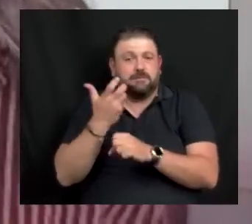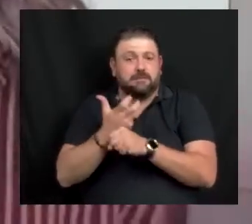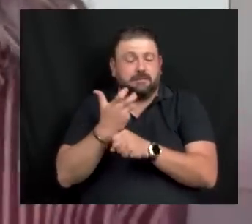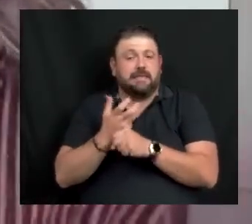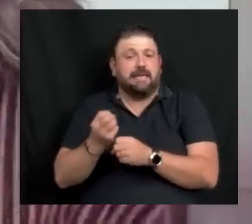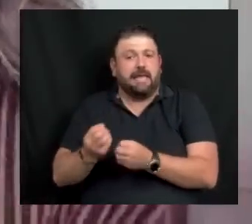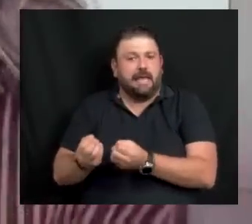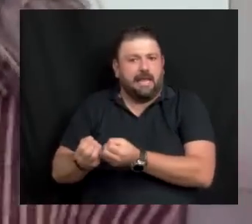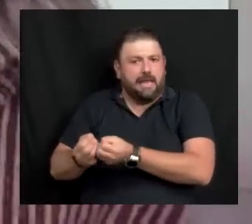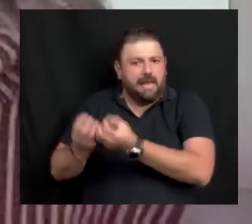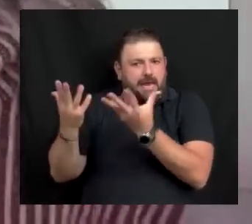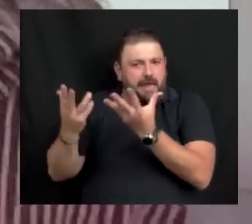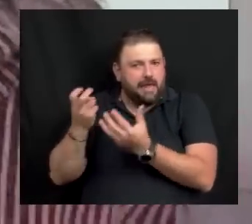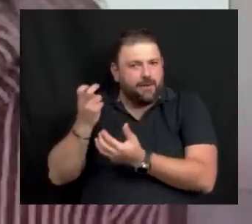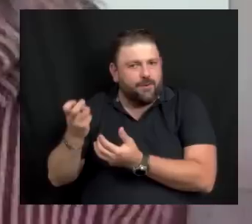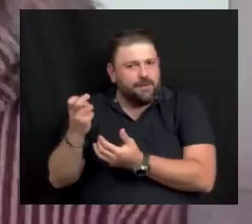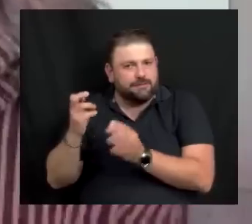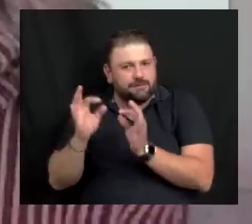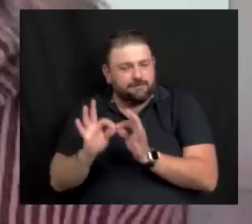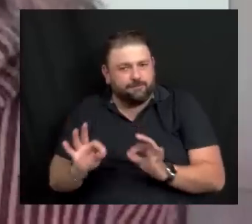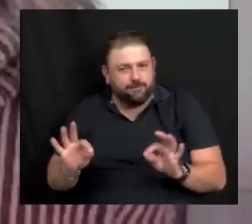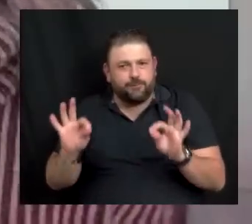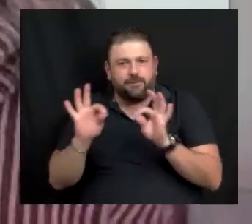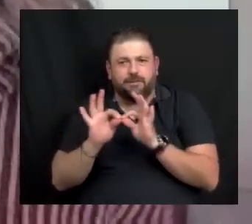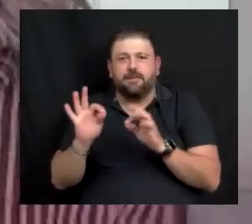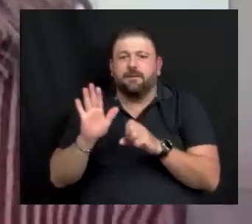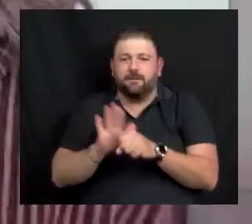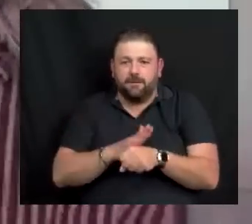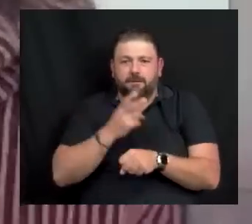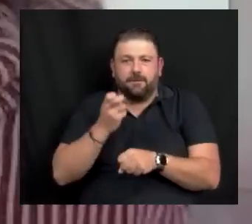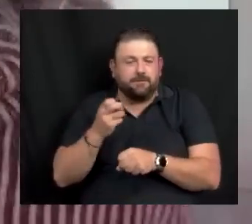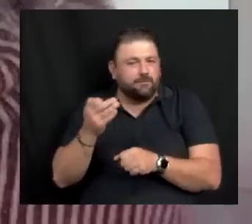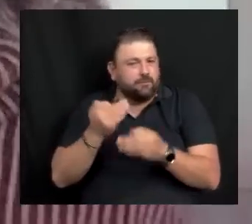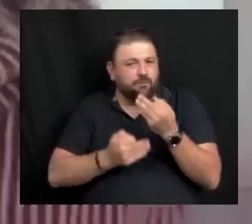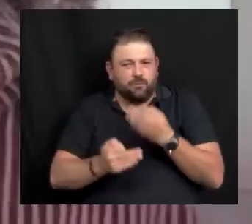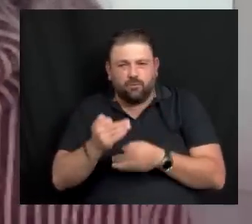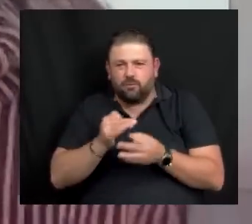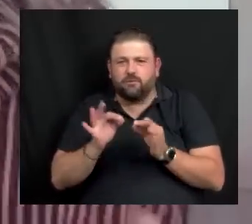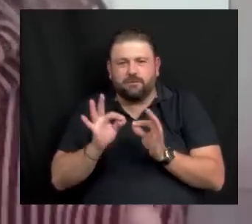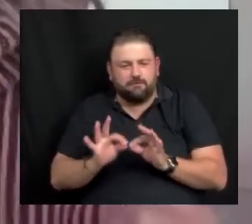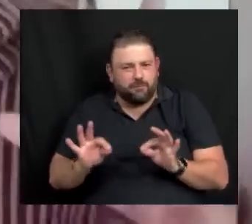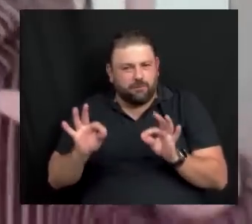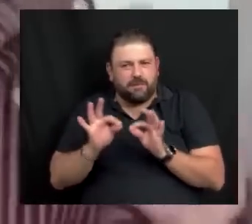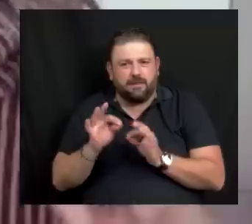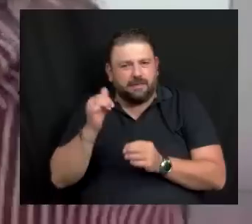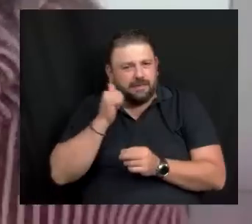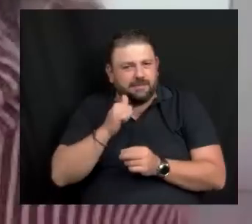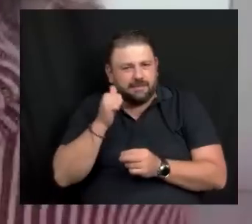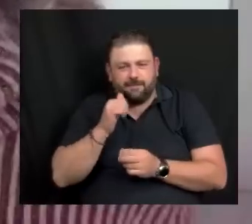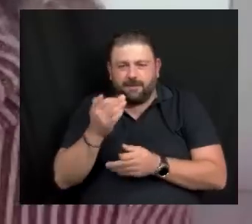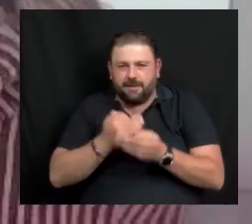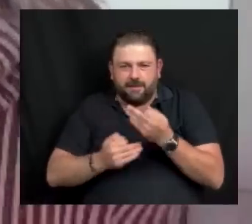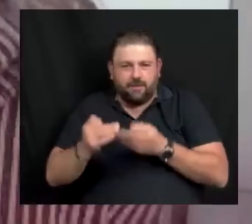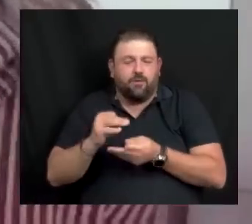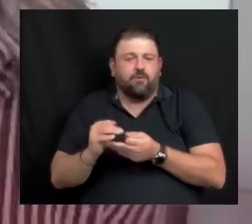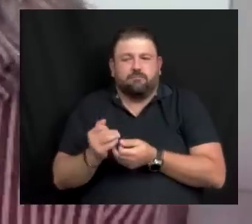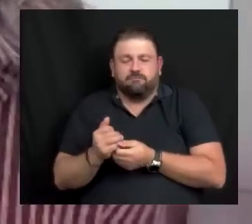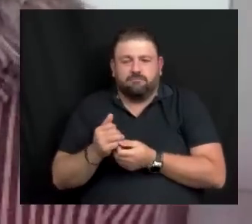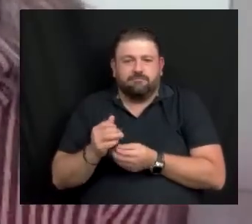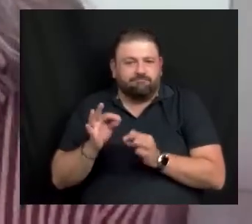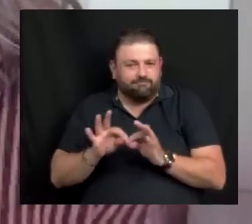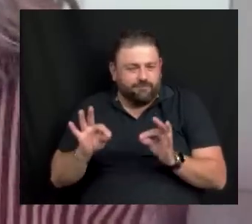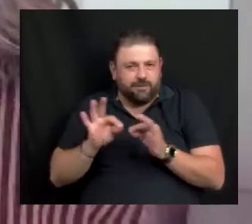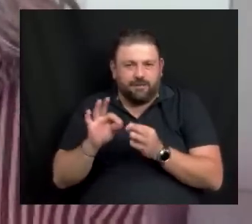que ahorita es momento, ¿sí?, de que todos tome nota. Bueno, ahora toma foto en